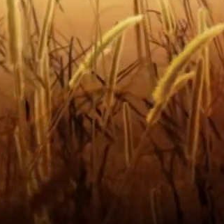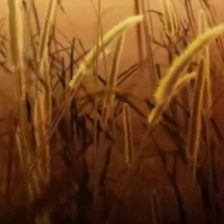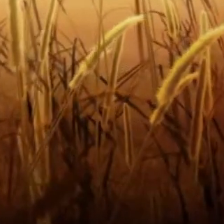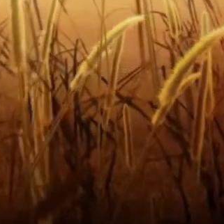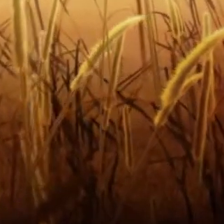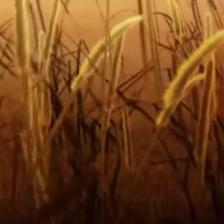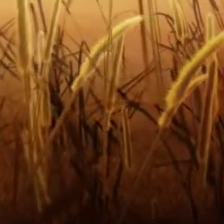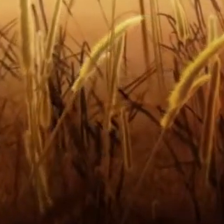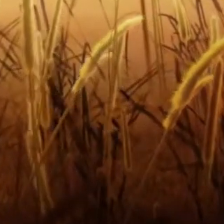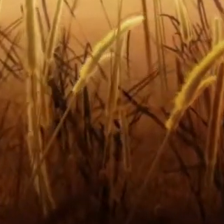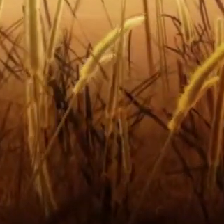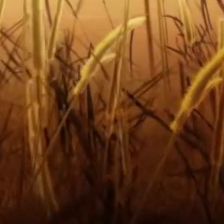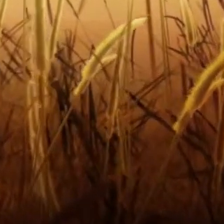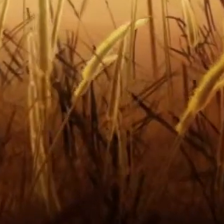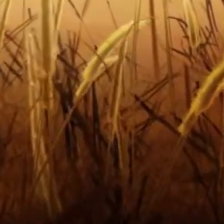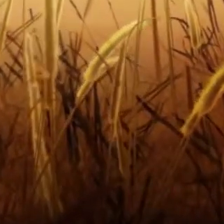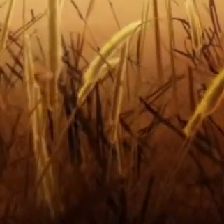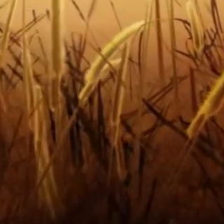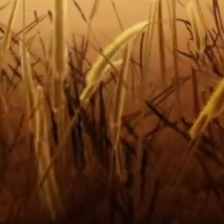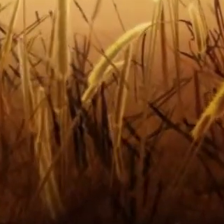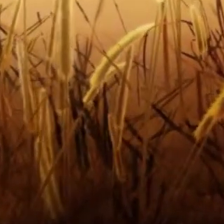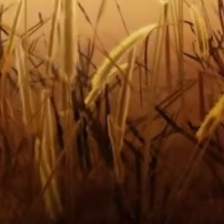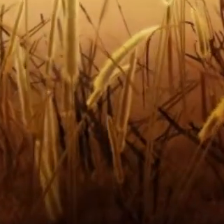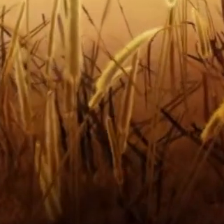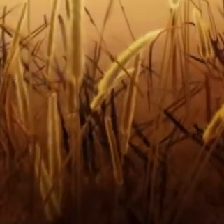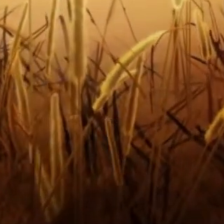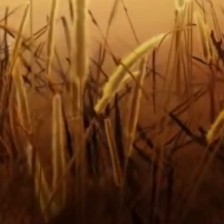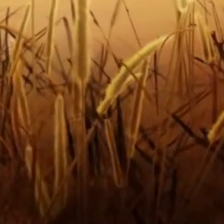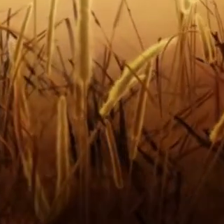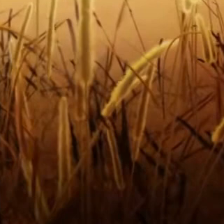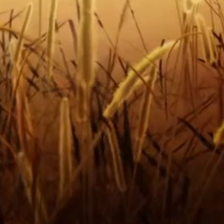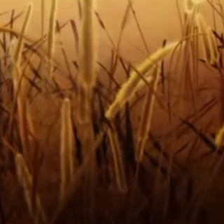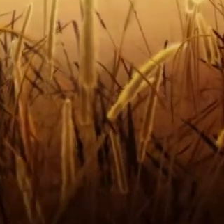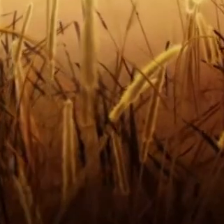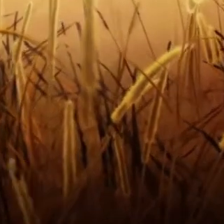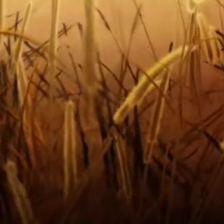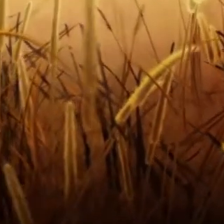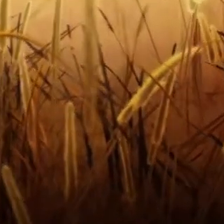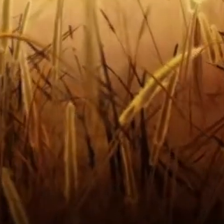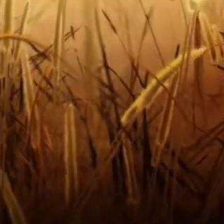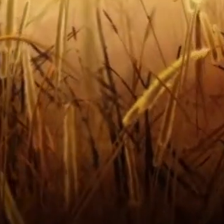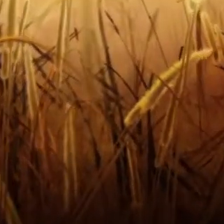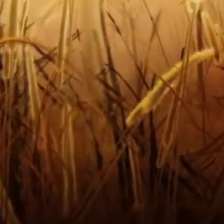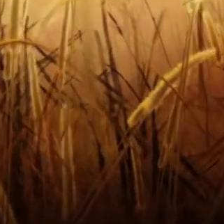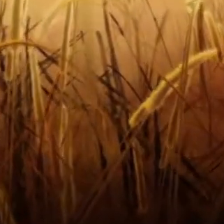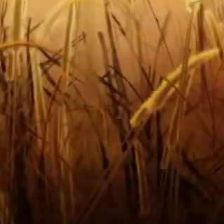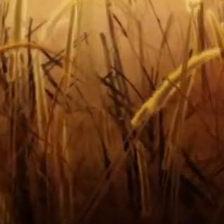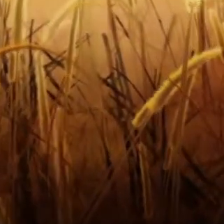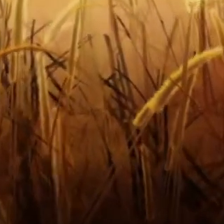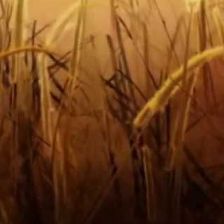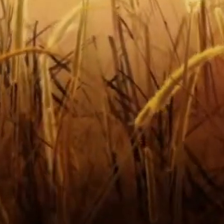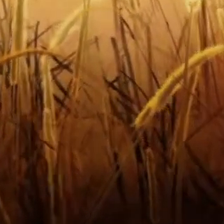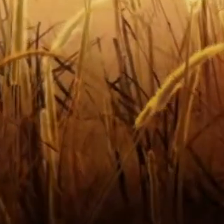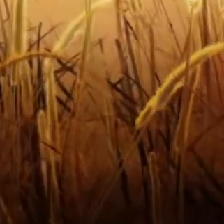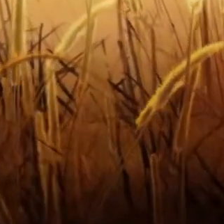padres. Diles pues, así ha dicho Jehová de los